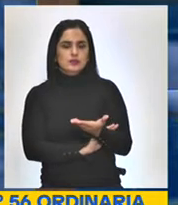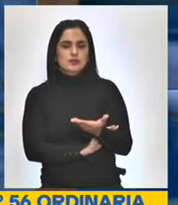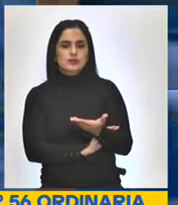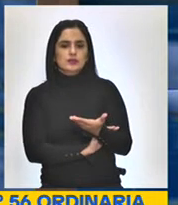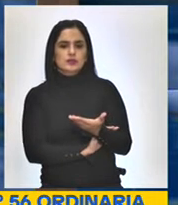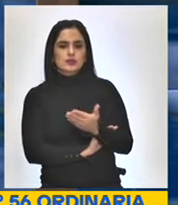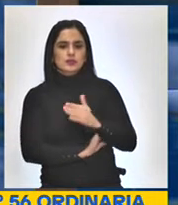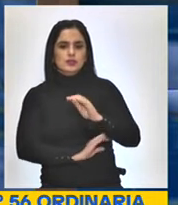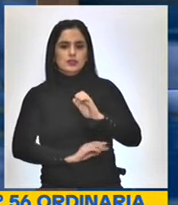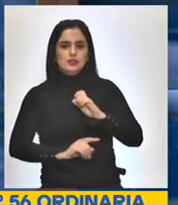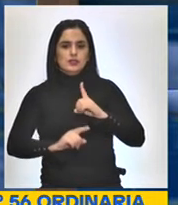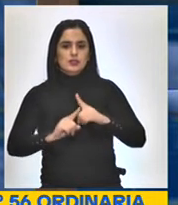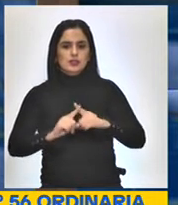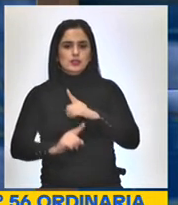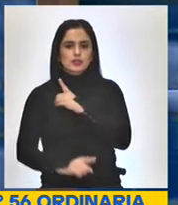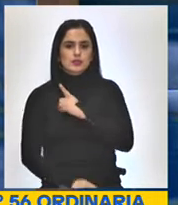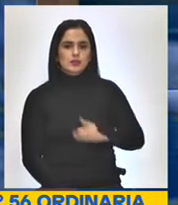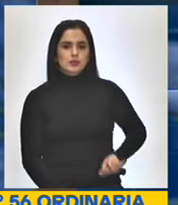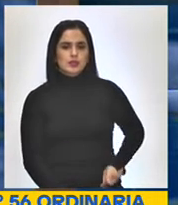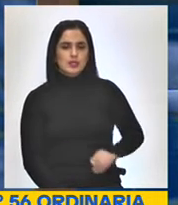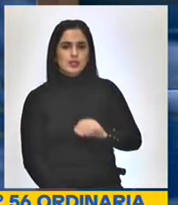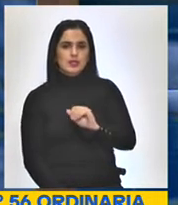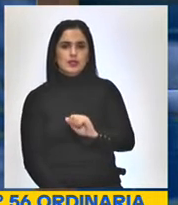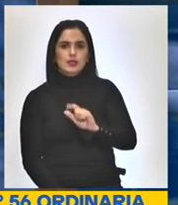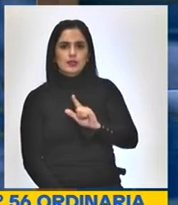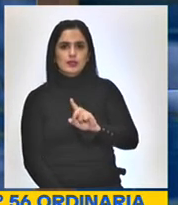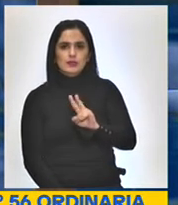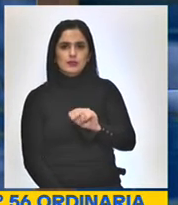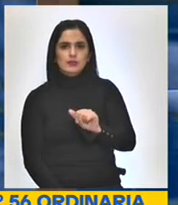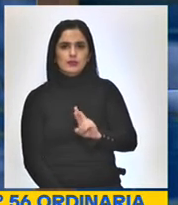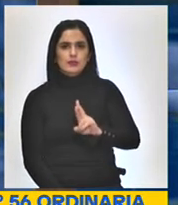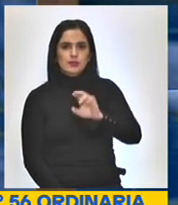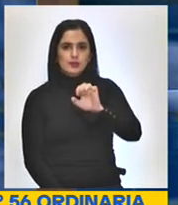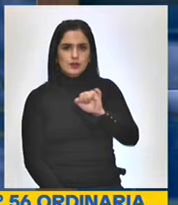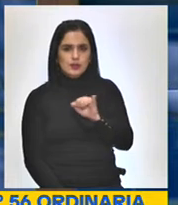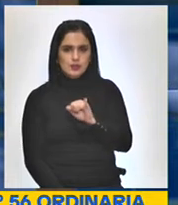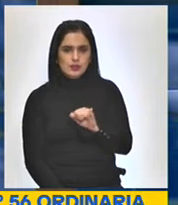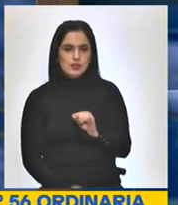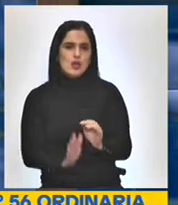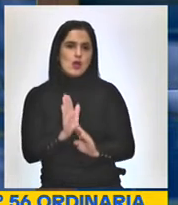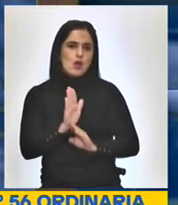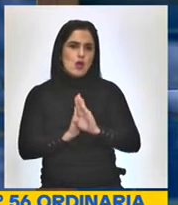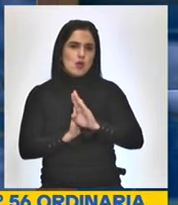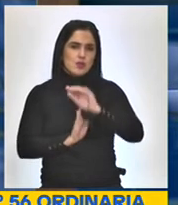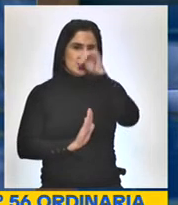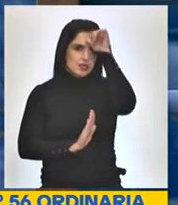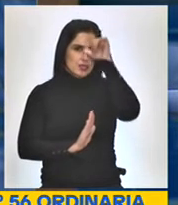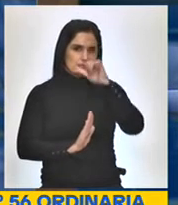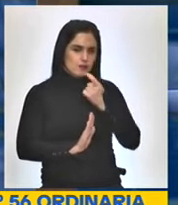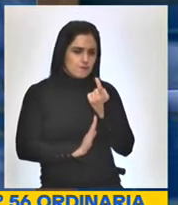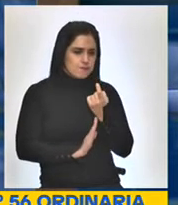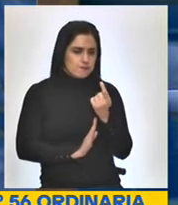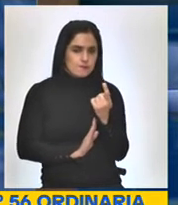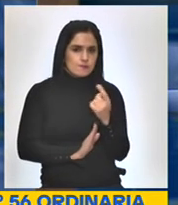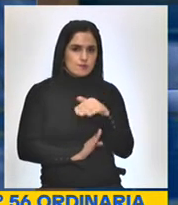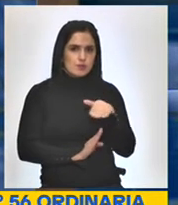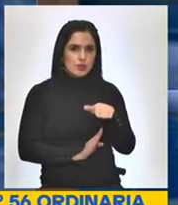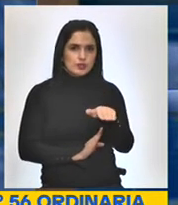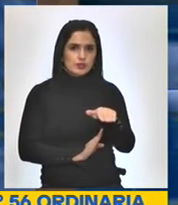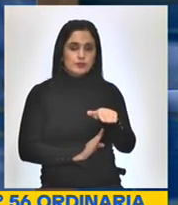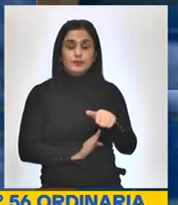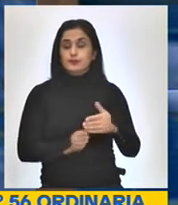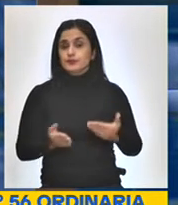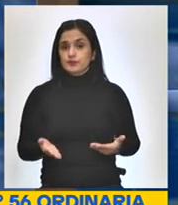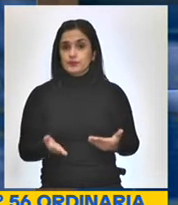la exdiputada Jenny Álvarez, que buscaba aumentar las penas al exceso de velocidad. En